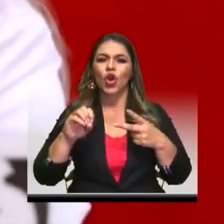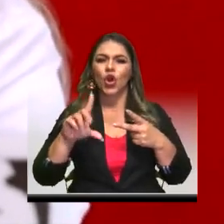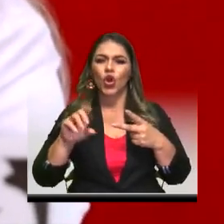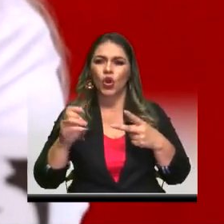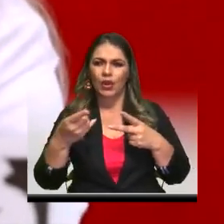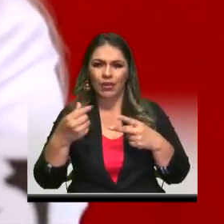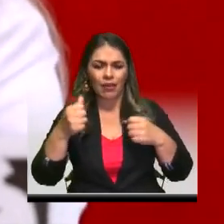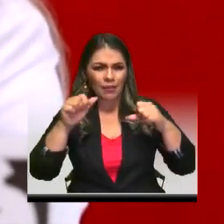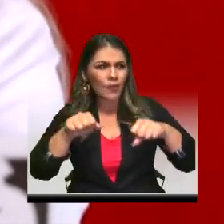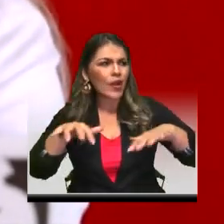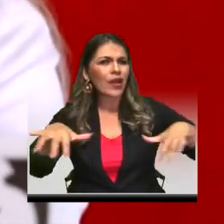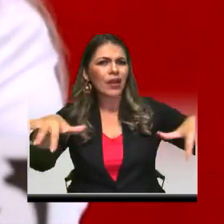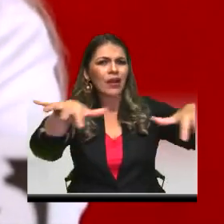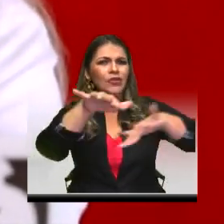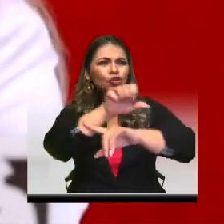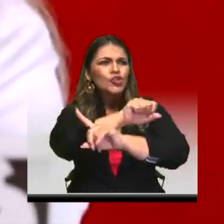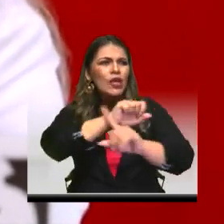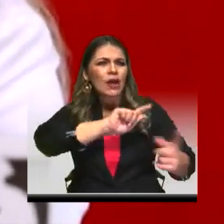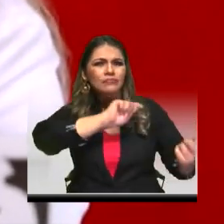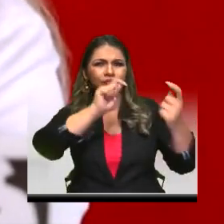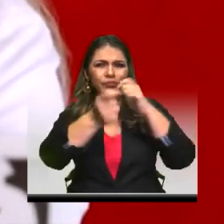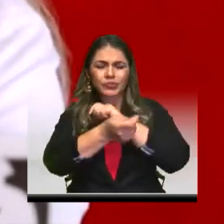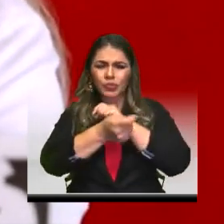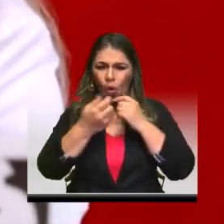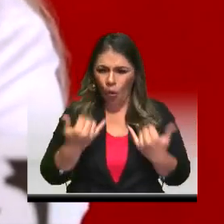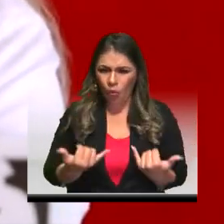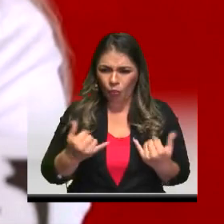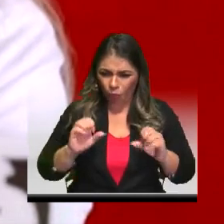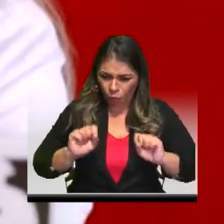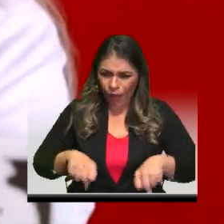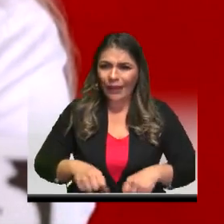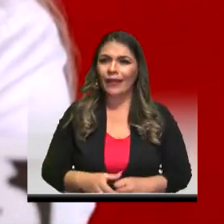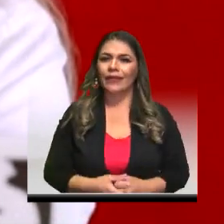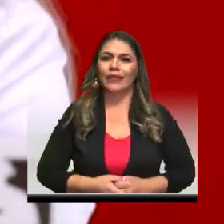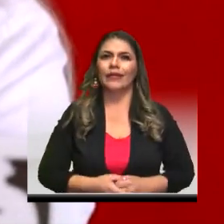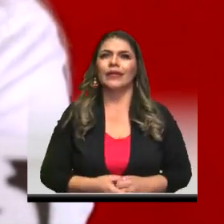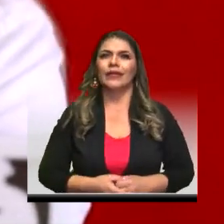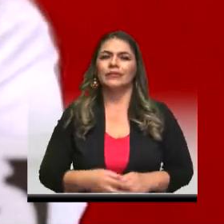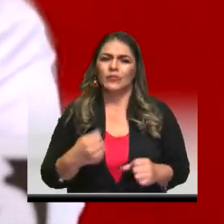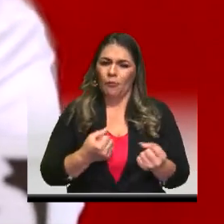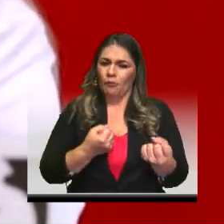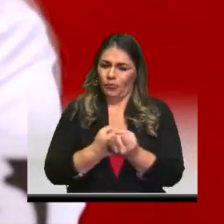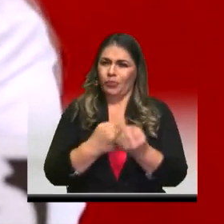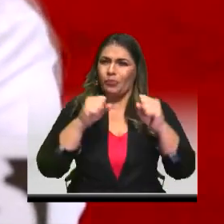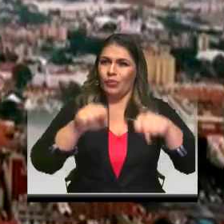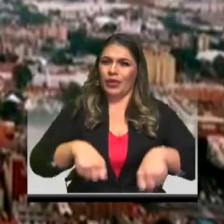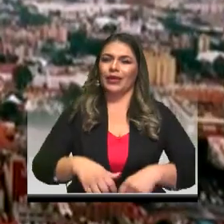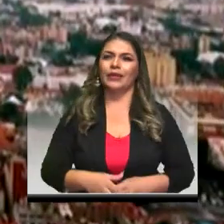podemos cambiar el mundo. Todavía tenemos posibilidad de hacerlo con nuestro granito de arena.